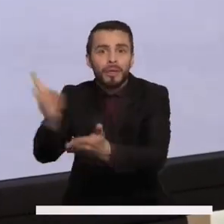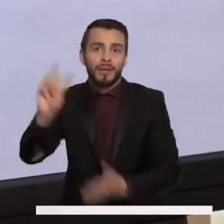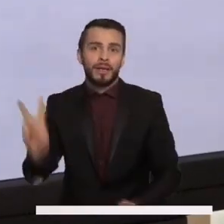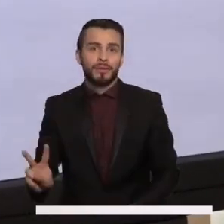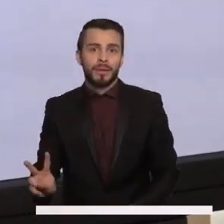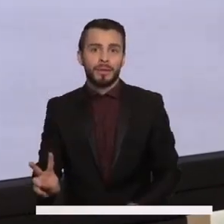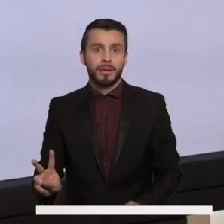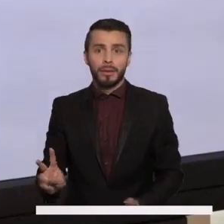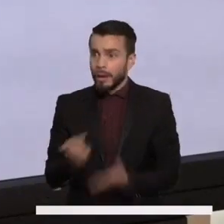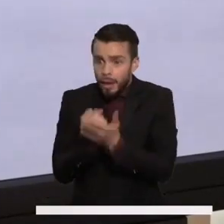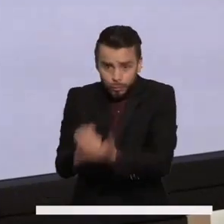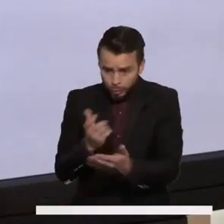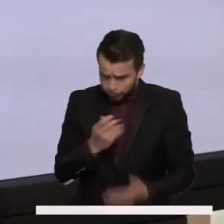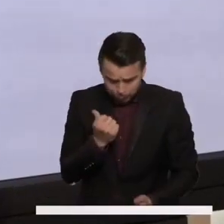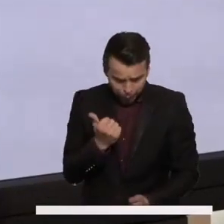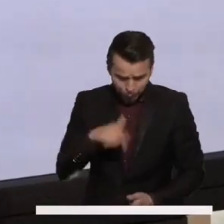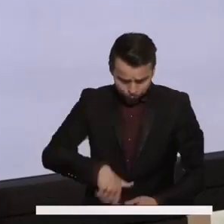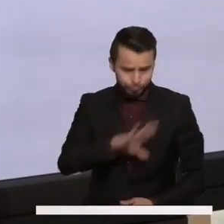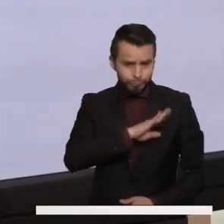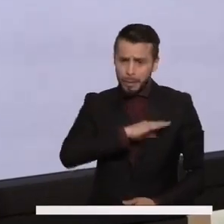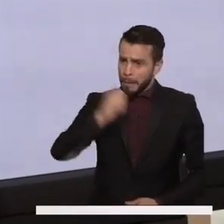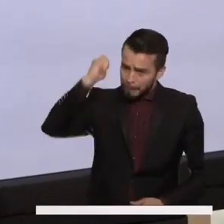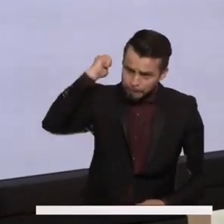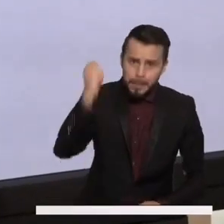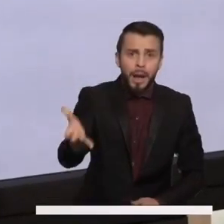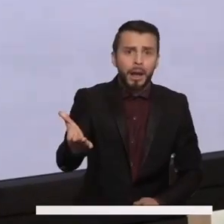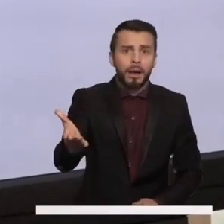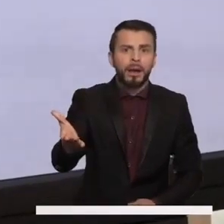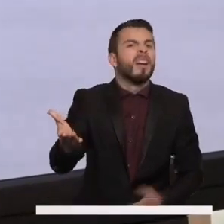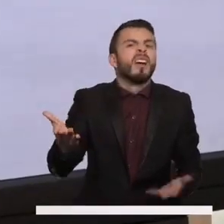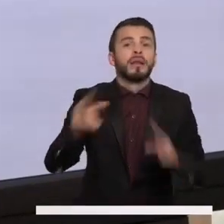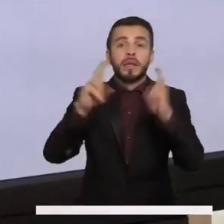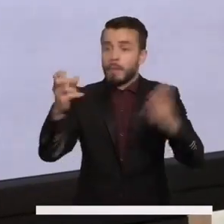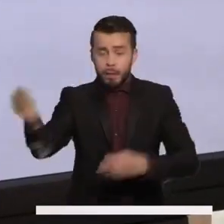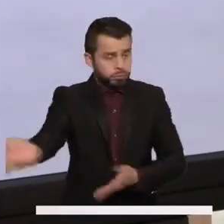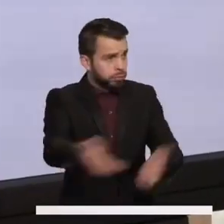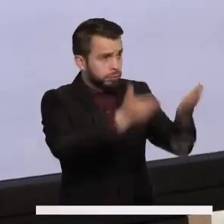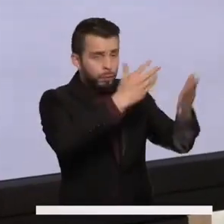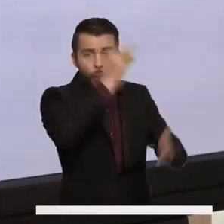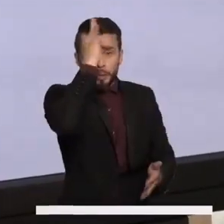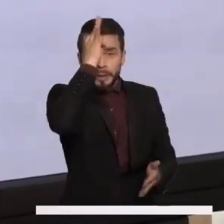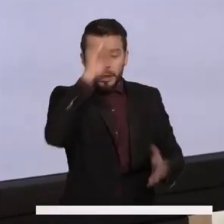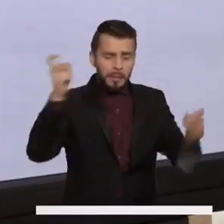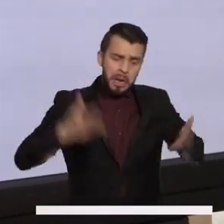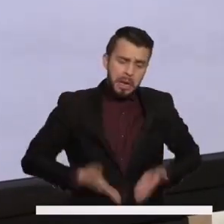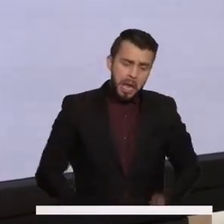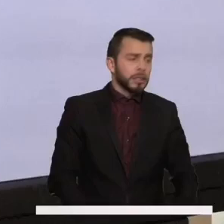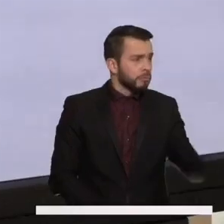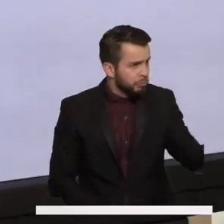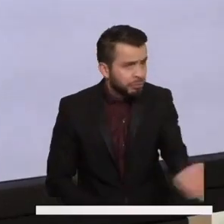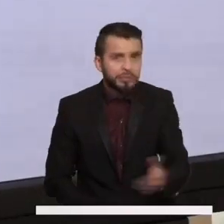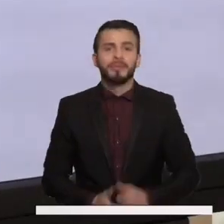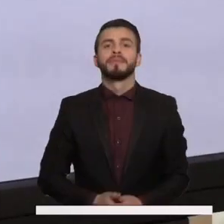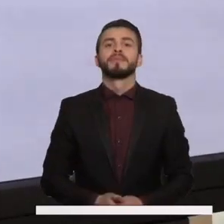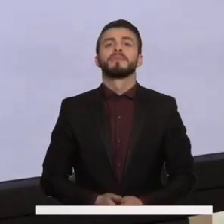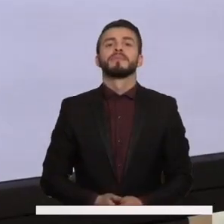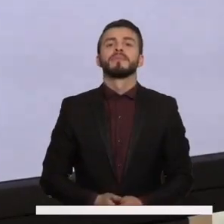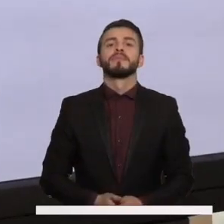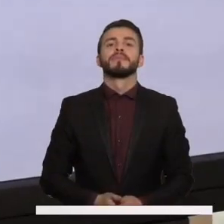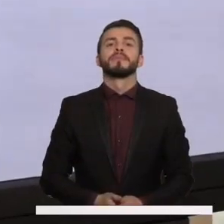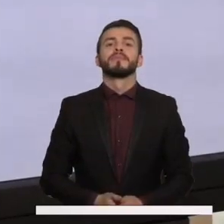que entran al jardín el colegio 26.000 niños venezolanos